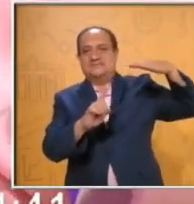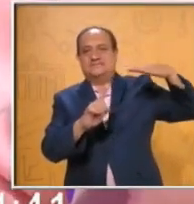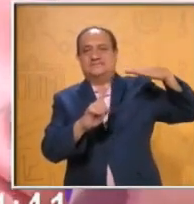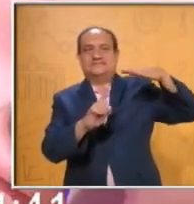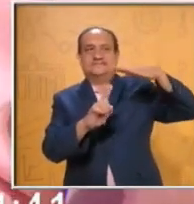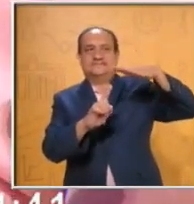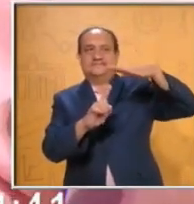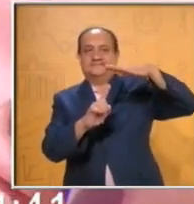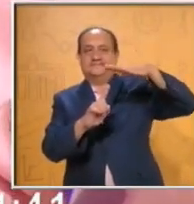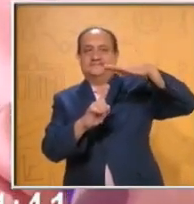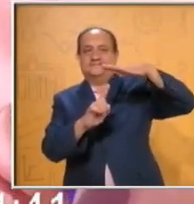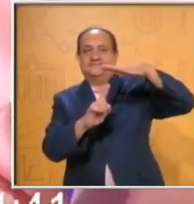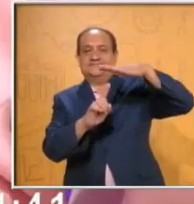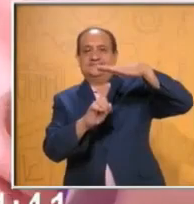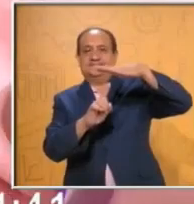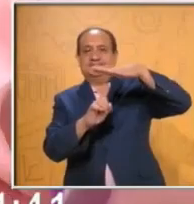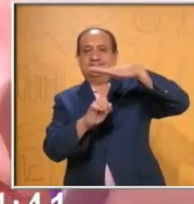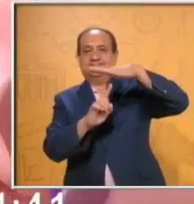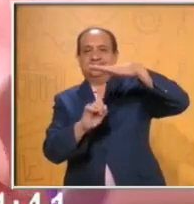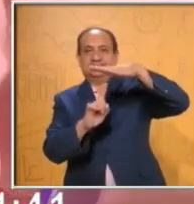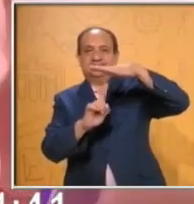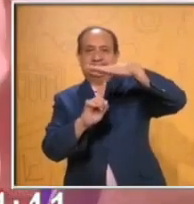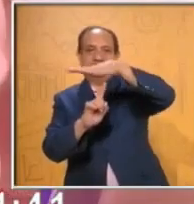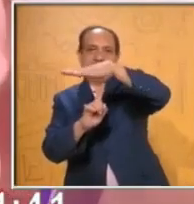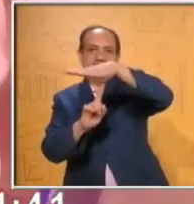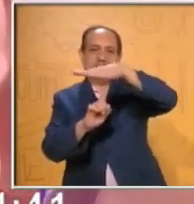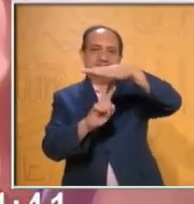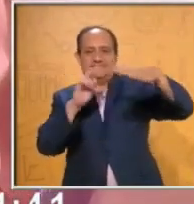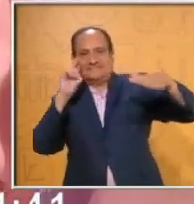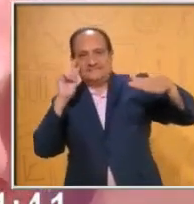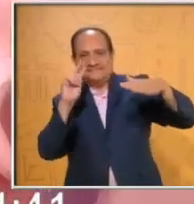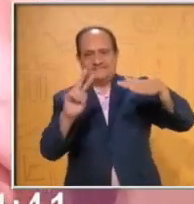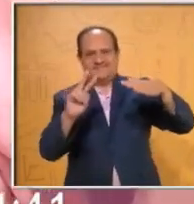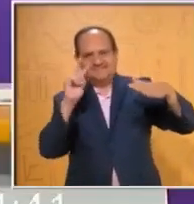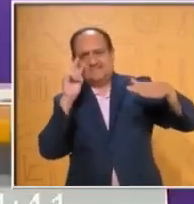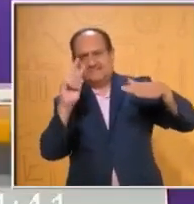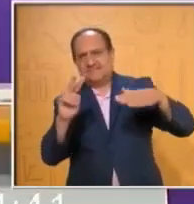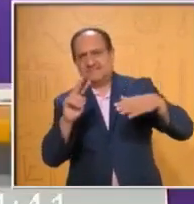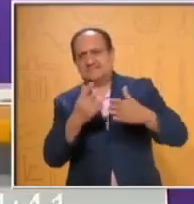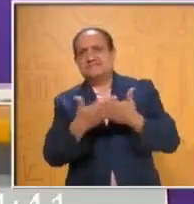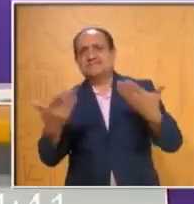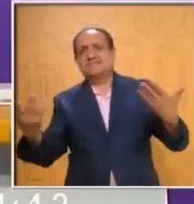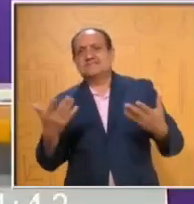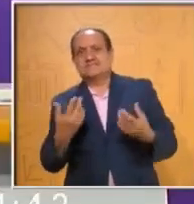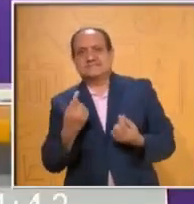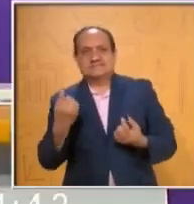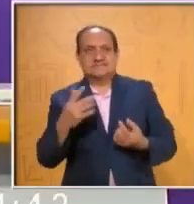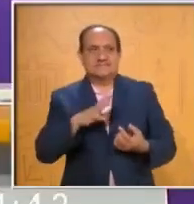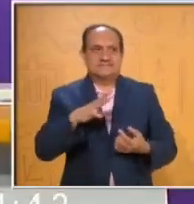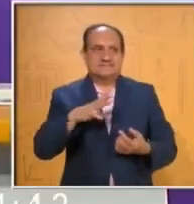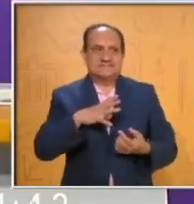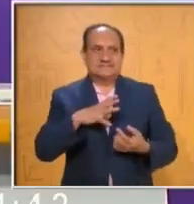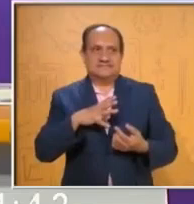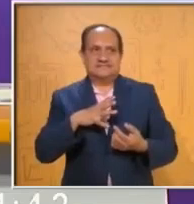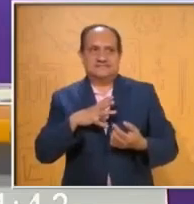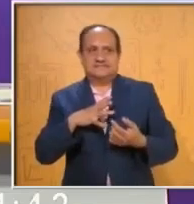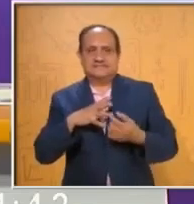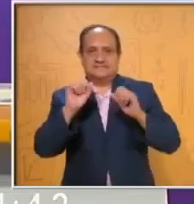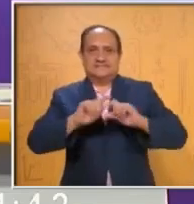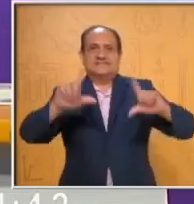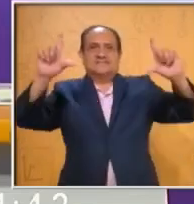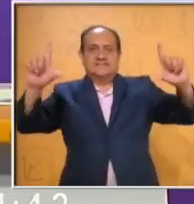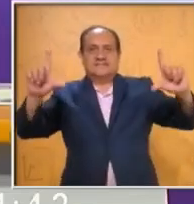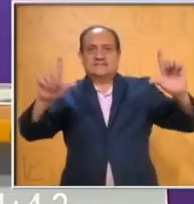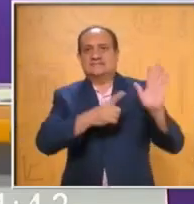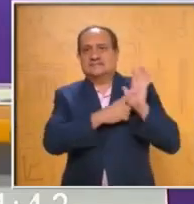la llama, ¿verdad? Y vemos, ¿qué observamos ahora, profe? Bueno, ahora vamos a en pantalla a